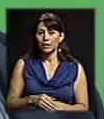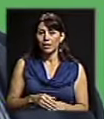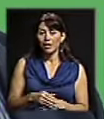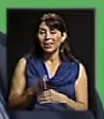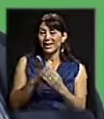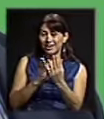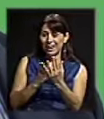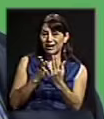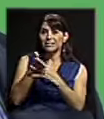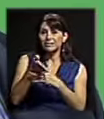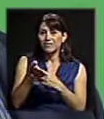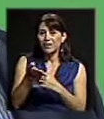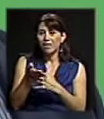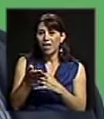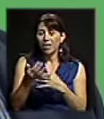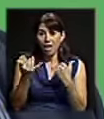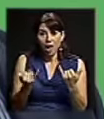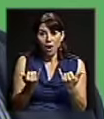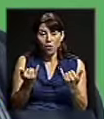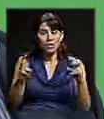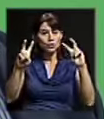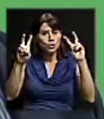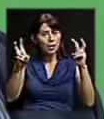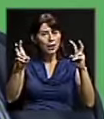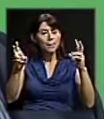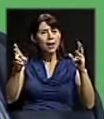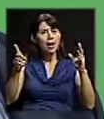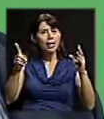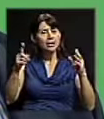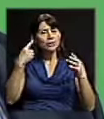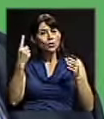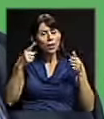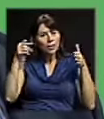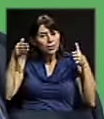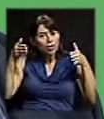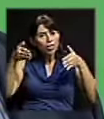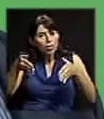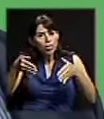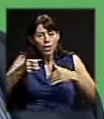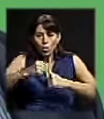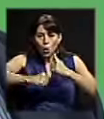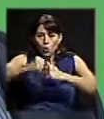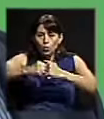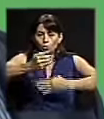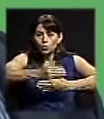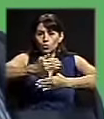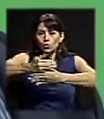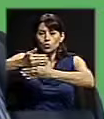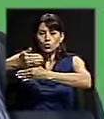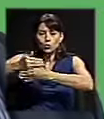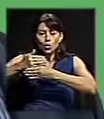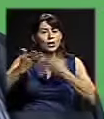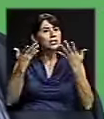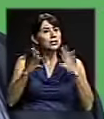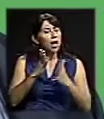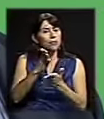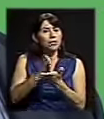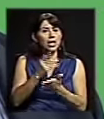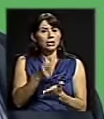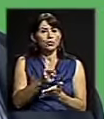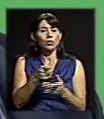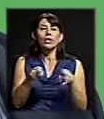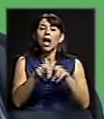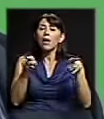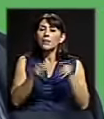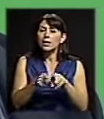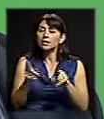de ser un un tema muy dedicado hacia lo que es infraestructura y se contemplen también otros ejes que